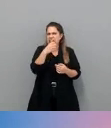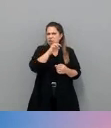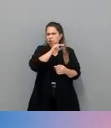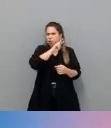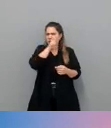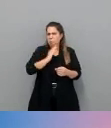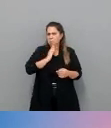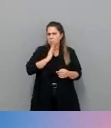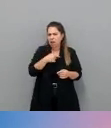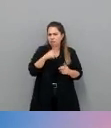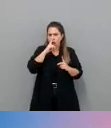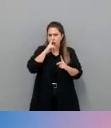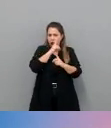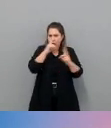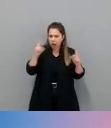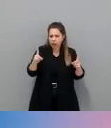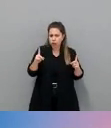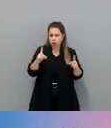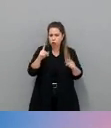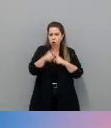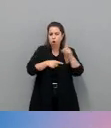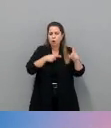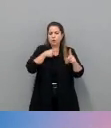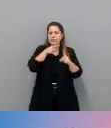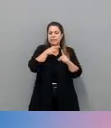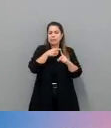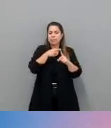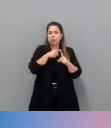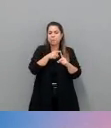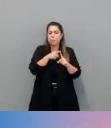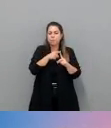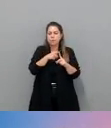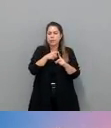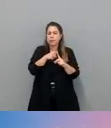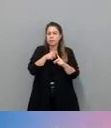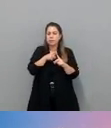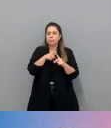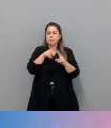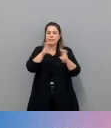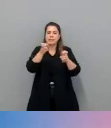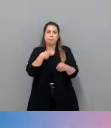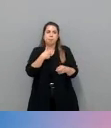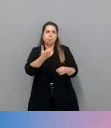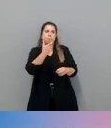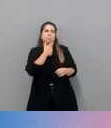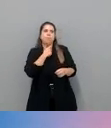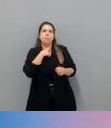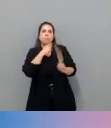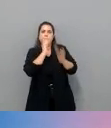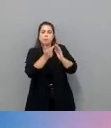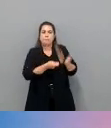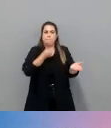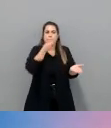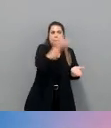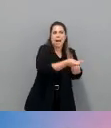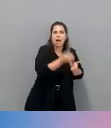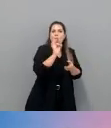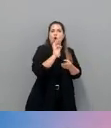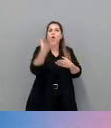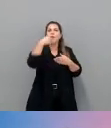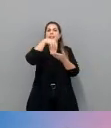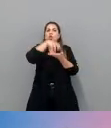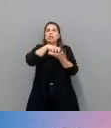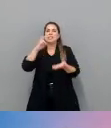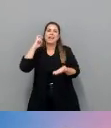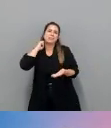pago de en un gabinete o en un limpieza, espace, ese